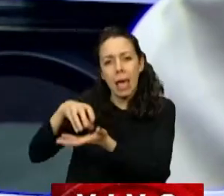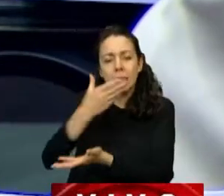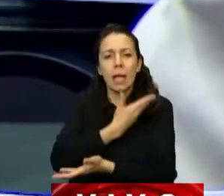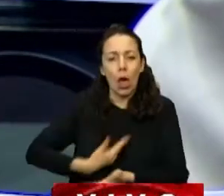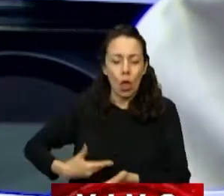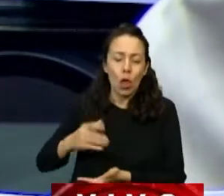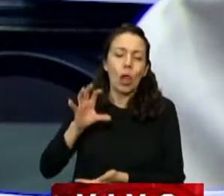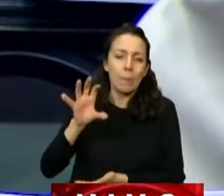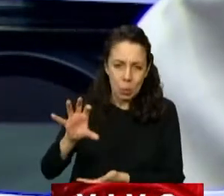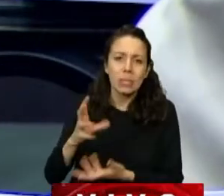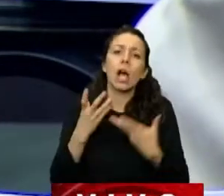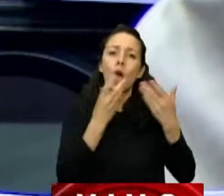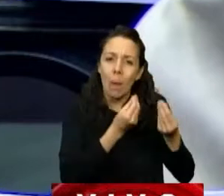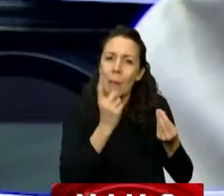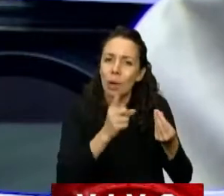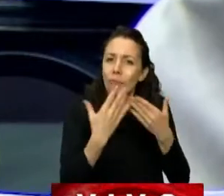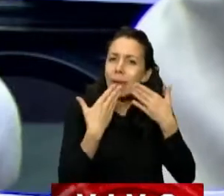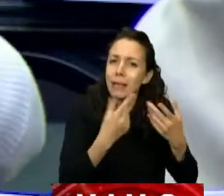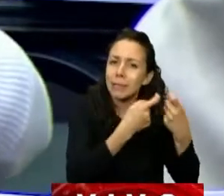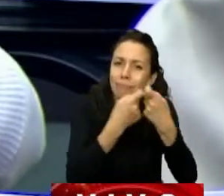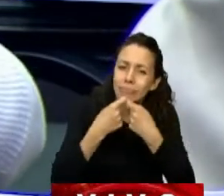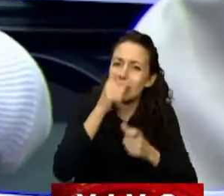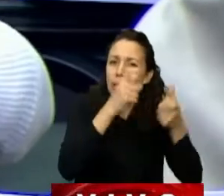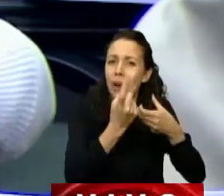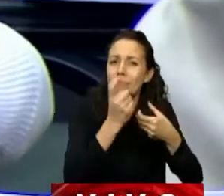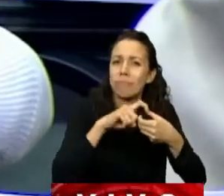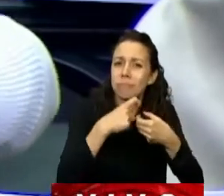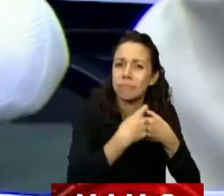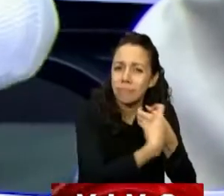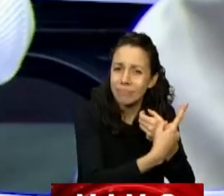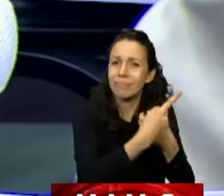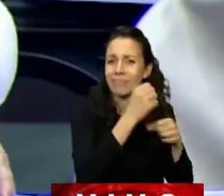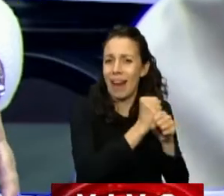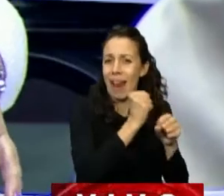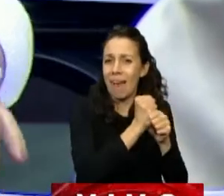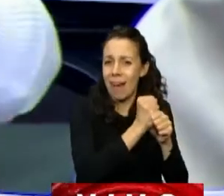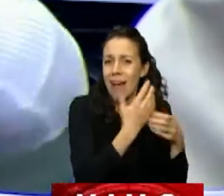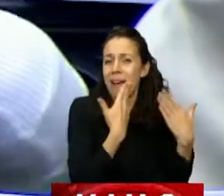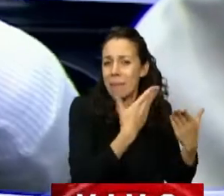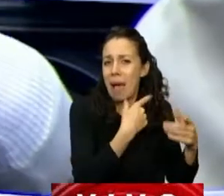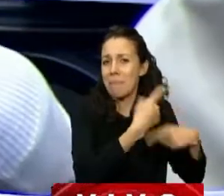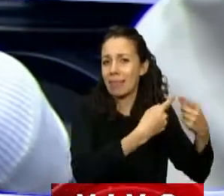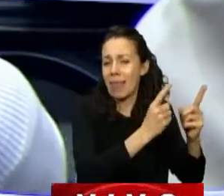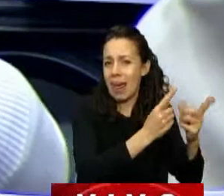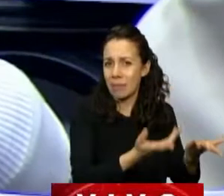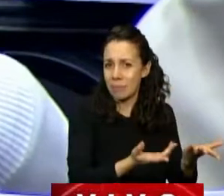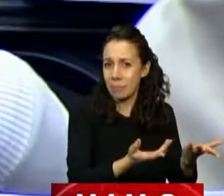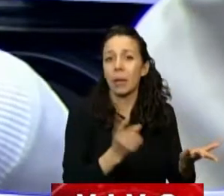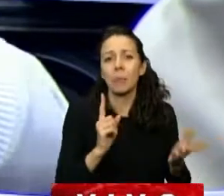provincial. Pero sabemos que la desaparición de los fondos destinados a las